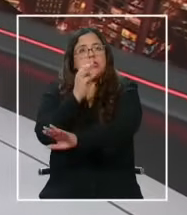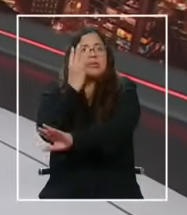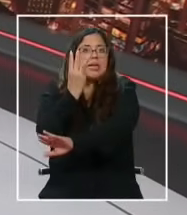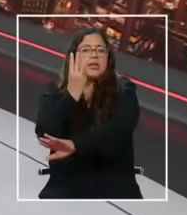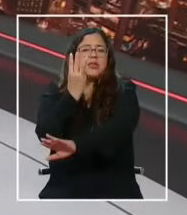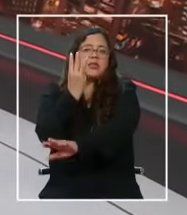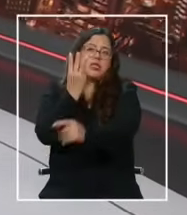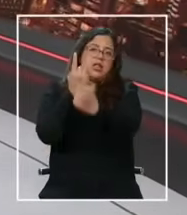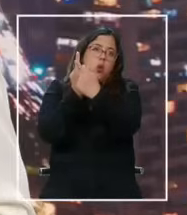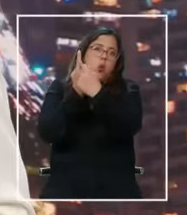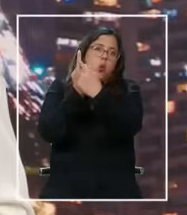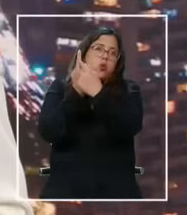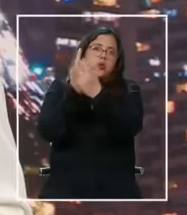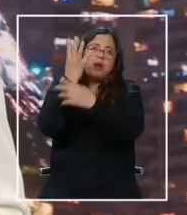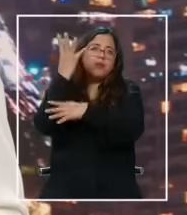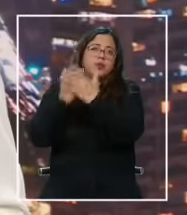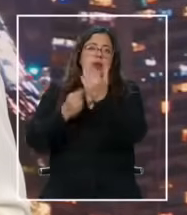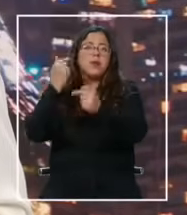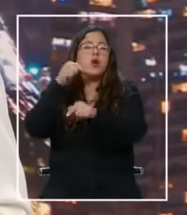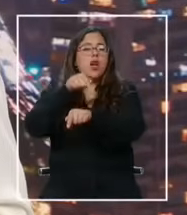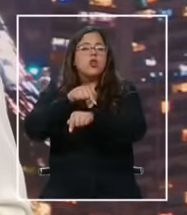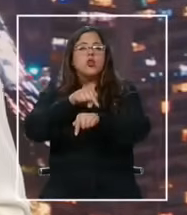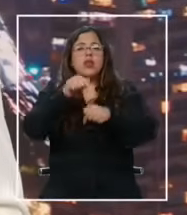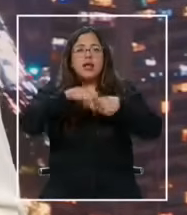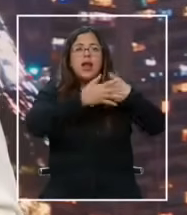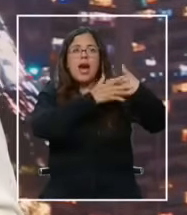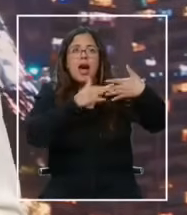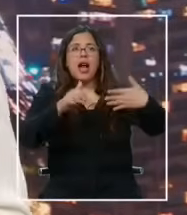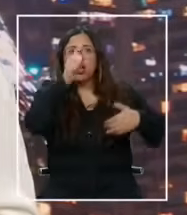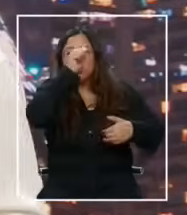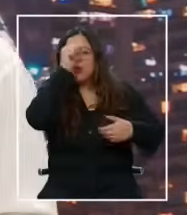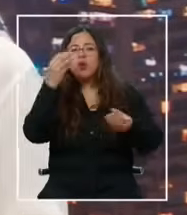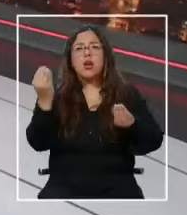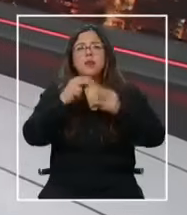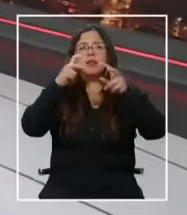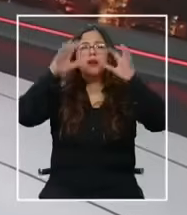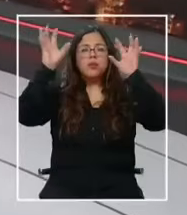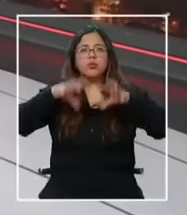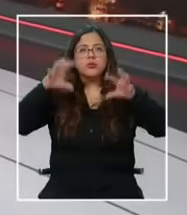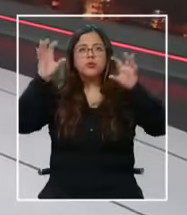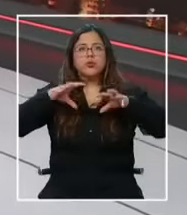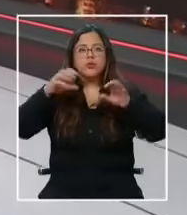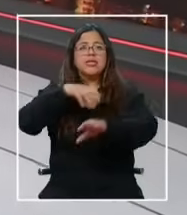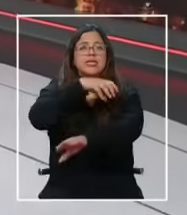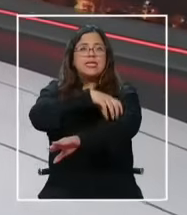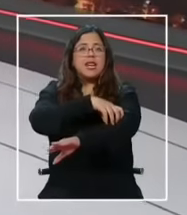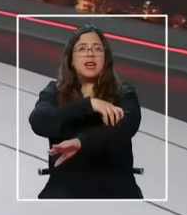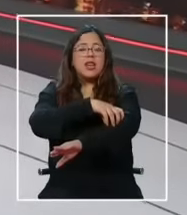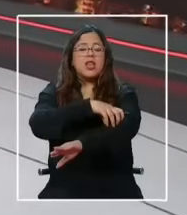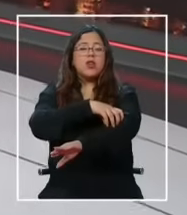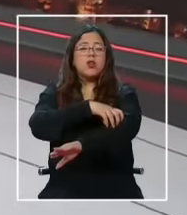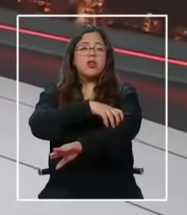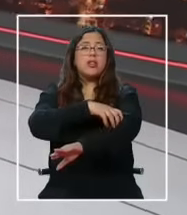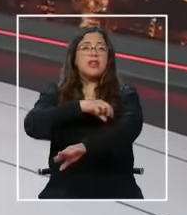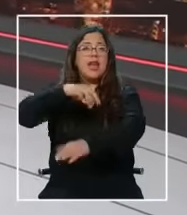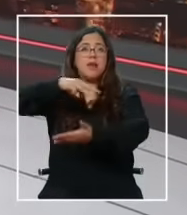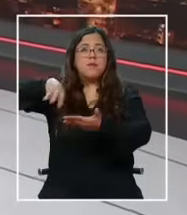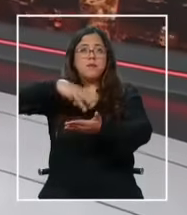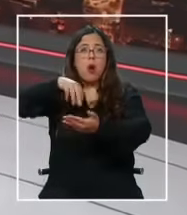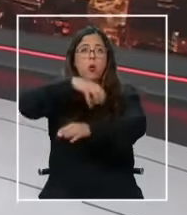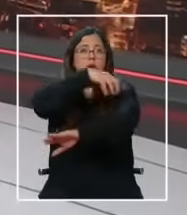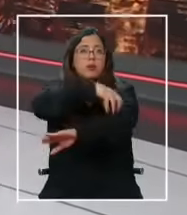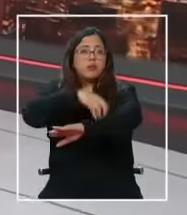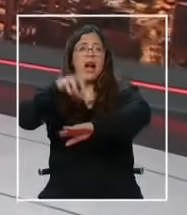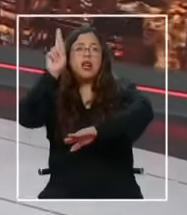debilitó y debería extenderse hasta el domingo qué es lo que viene en cuanto a precipitaciones tanto del maulo azul como También acá en La Metropolitana mira aquí está la imagen